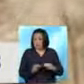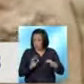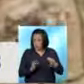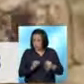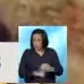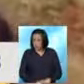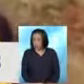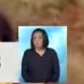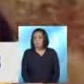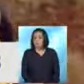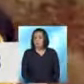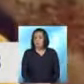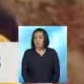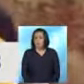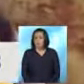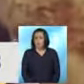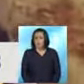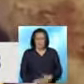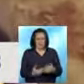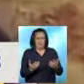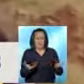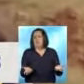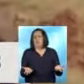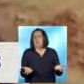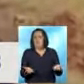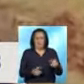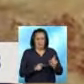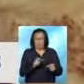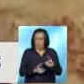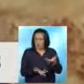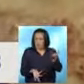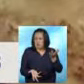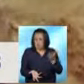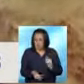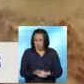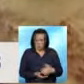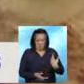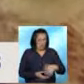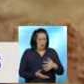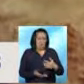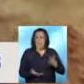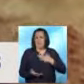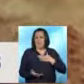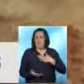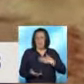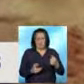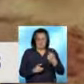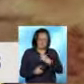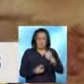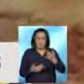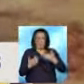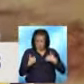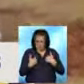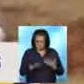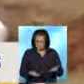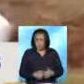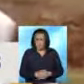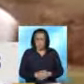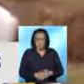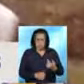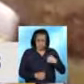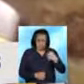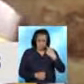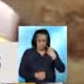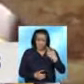justicia. ¿Qué clase esa gente es ese? Es un salvaje para mí. Yo para mí, como